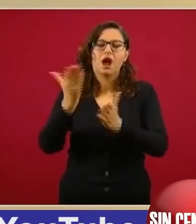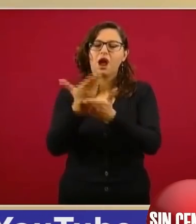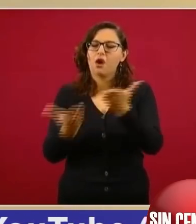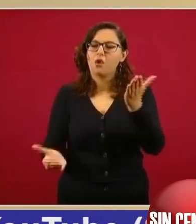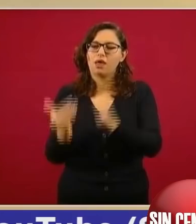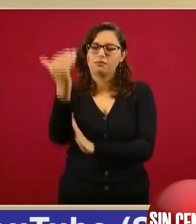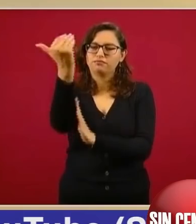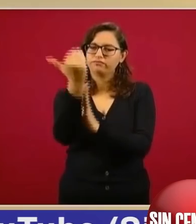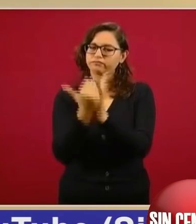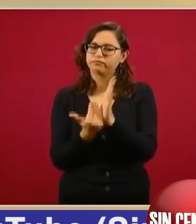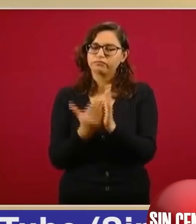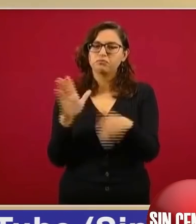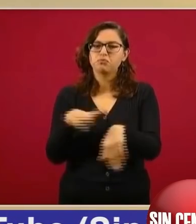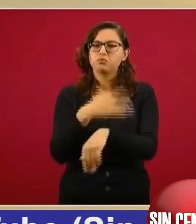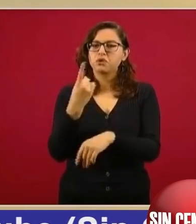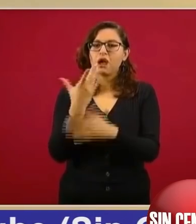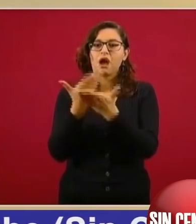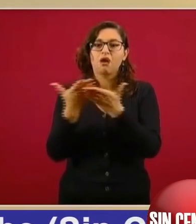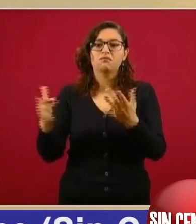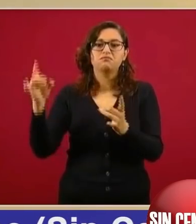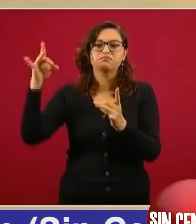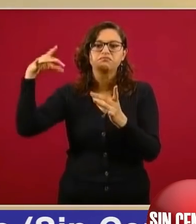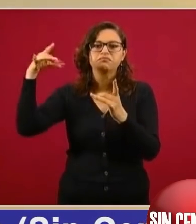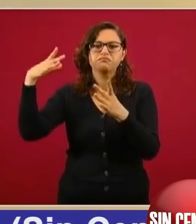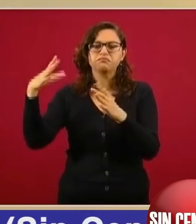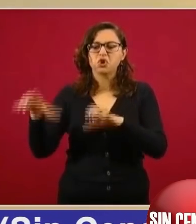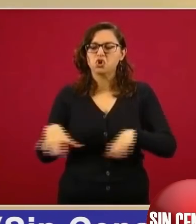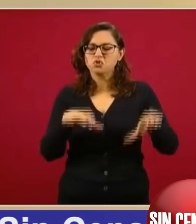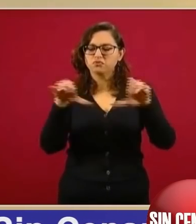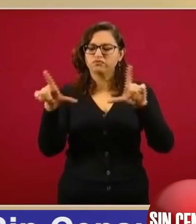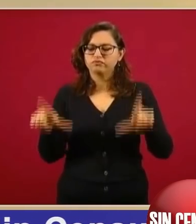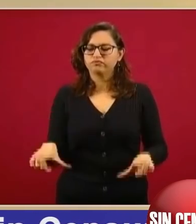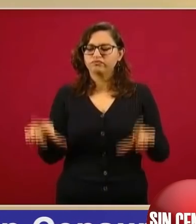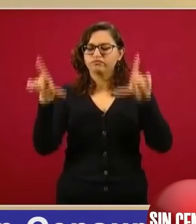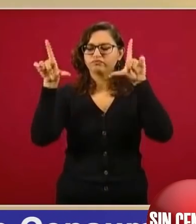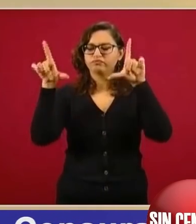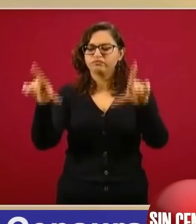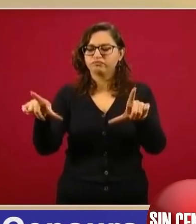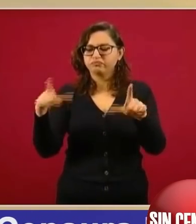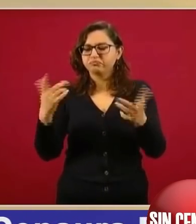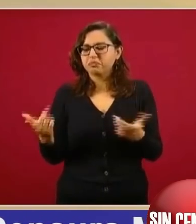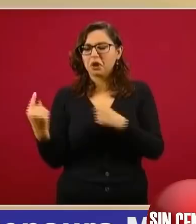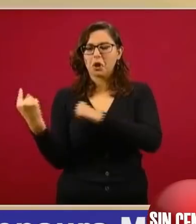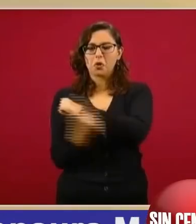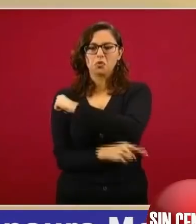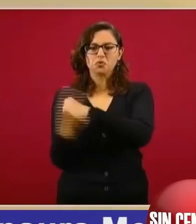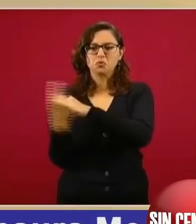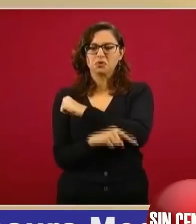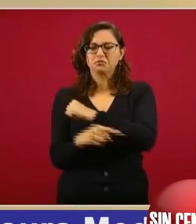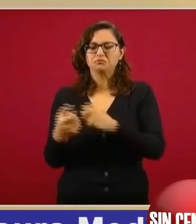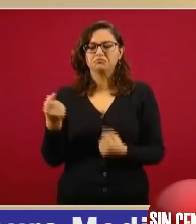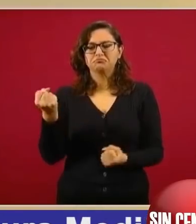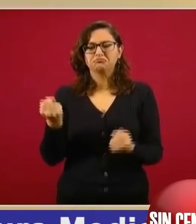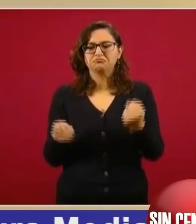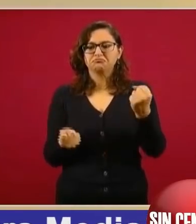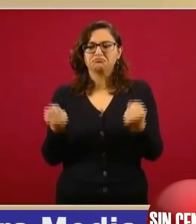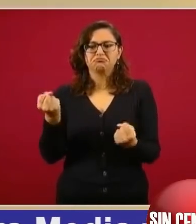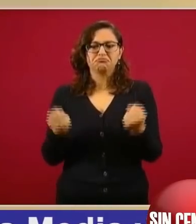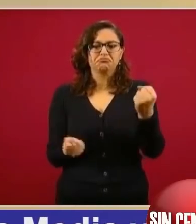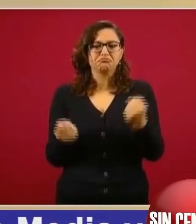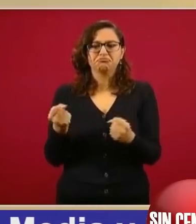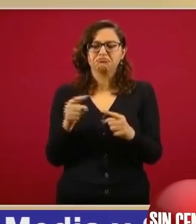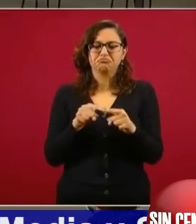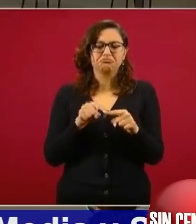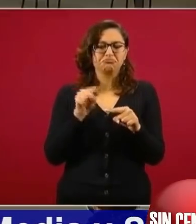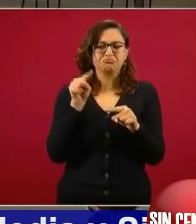en el espacio, el piloto programa ese punto en el espacio y dirige la operación prácticamente en automático